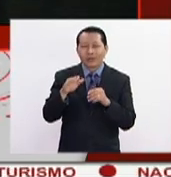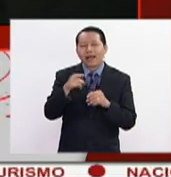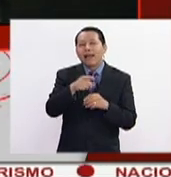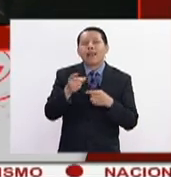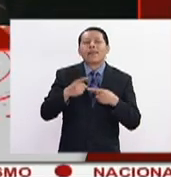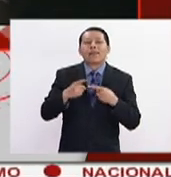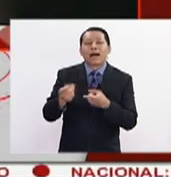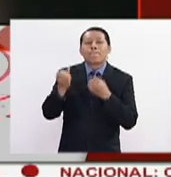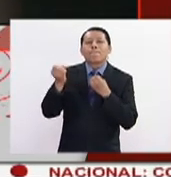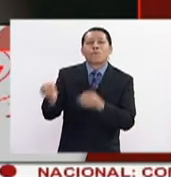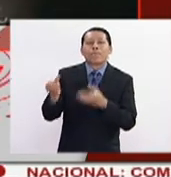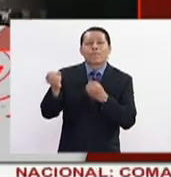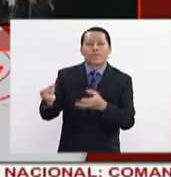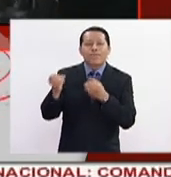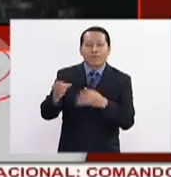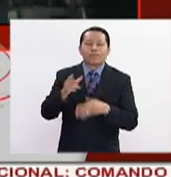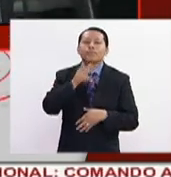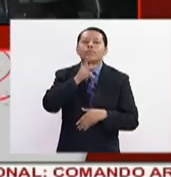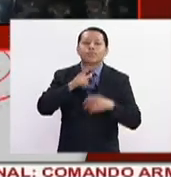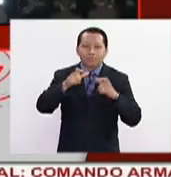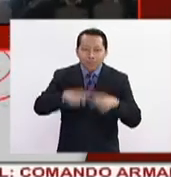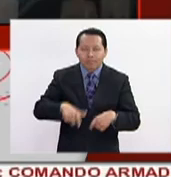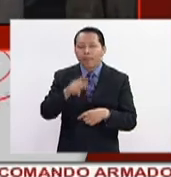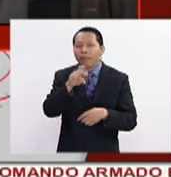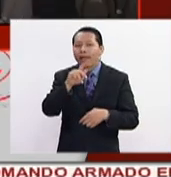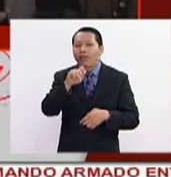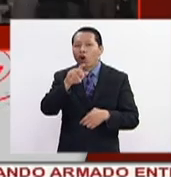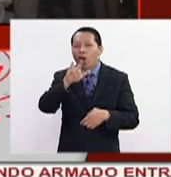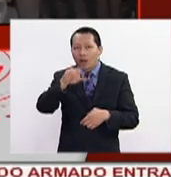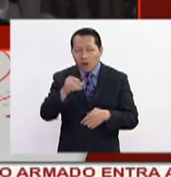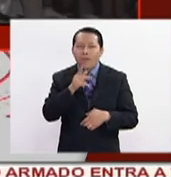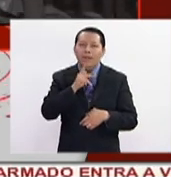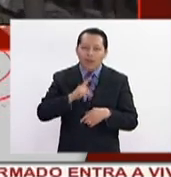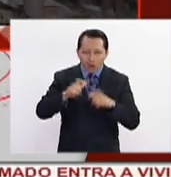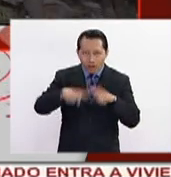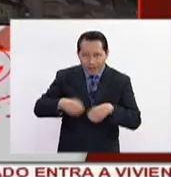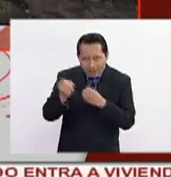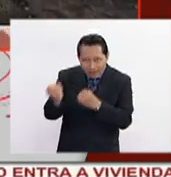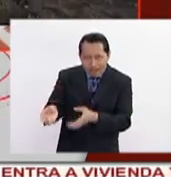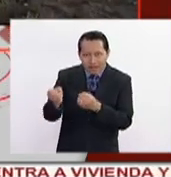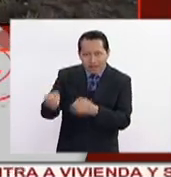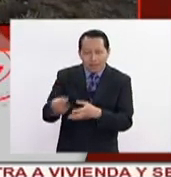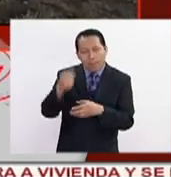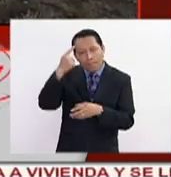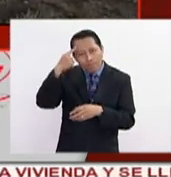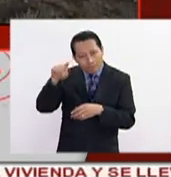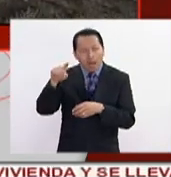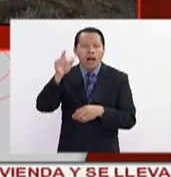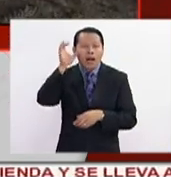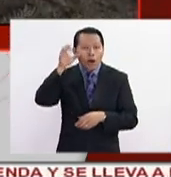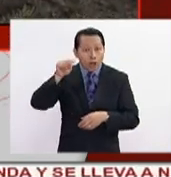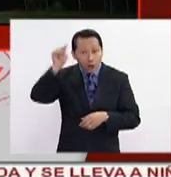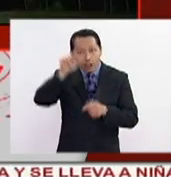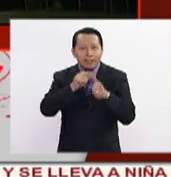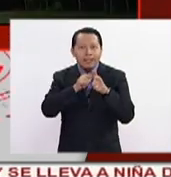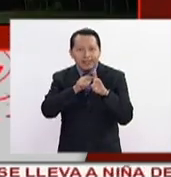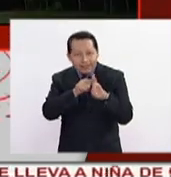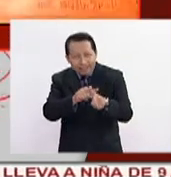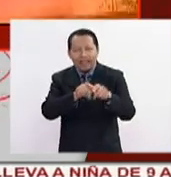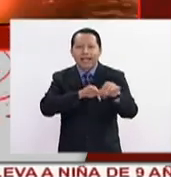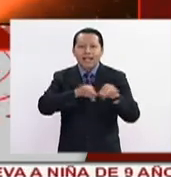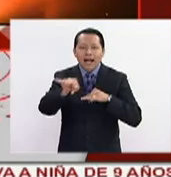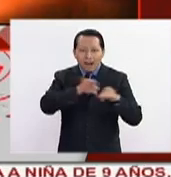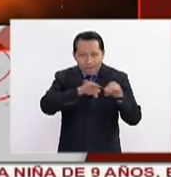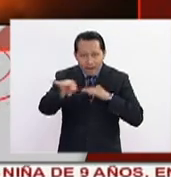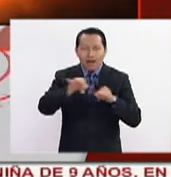suministro efectivamente de petróleo que le ha permitido a Corea del Norte seguir pues avanzando en su economía, en su desarrollo nuclear